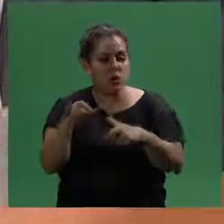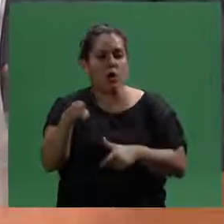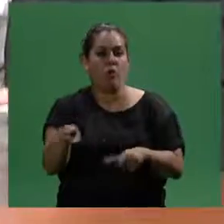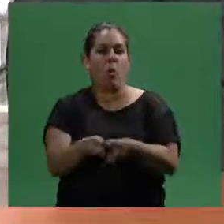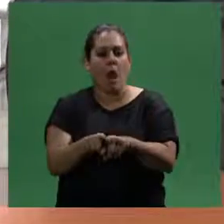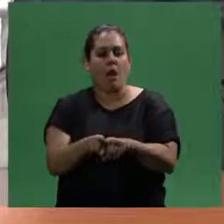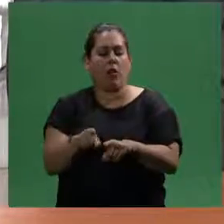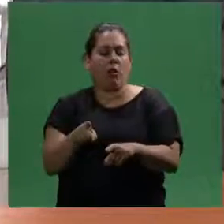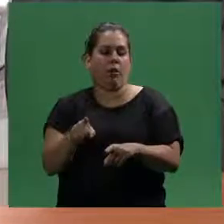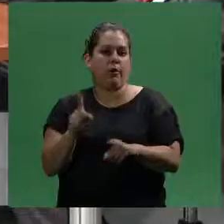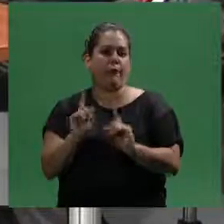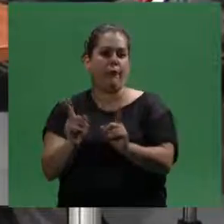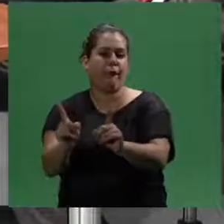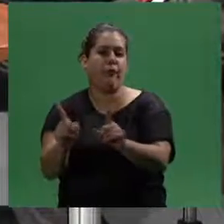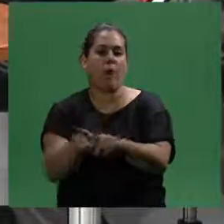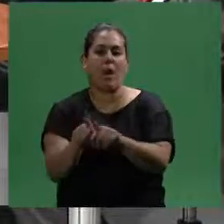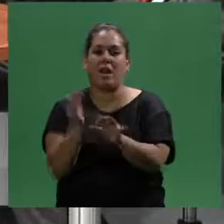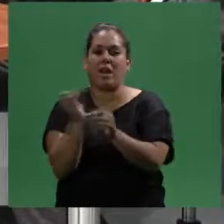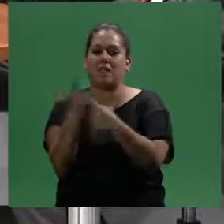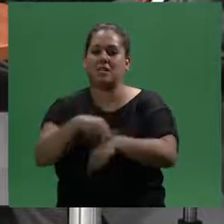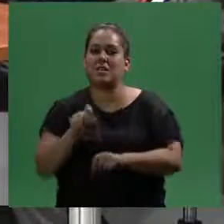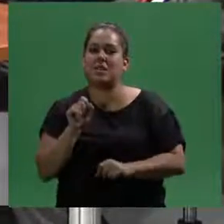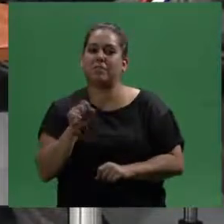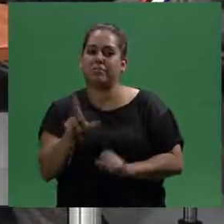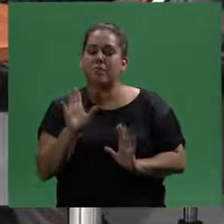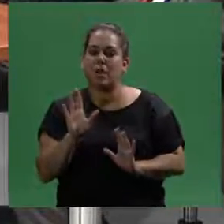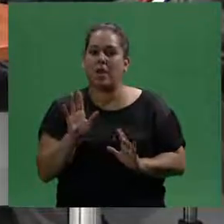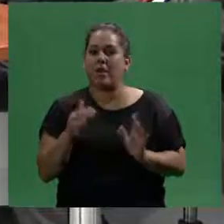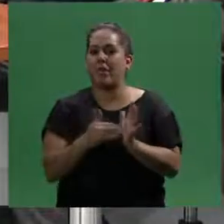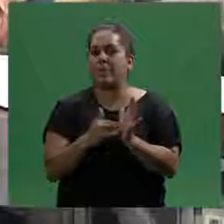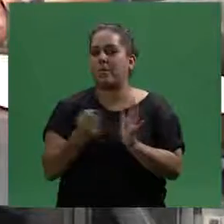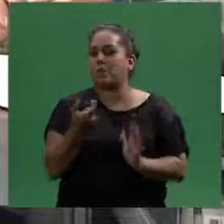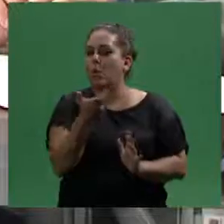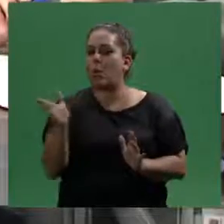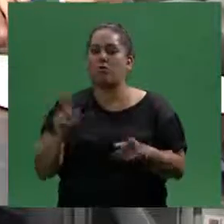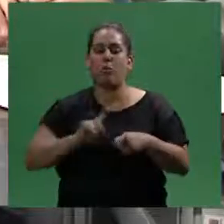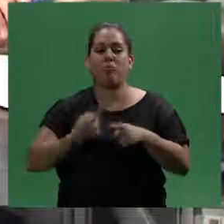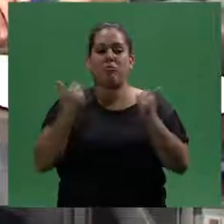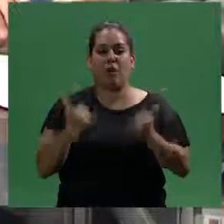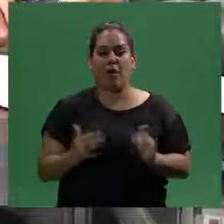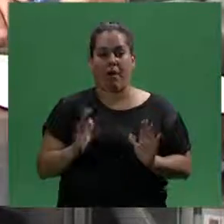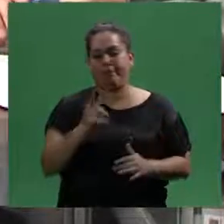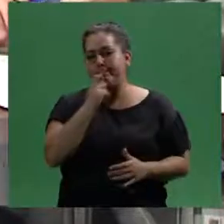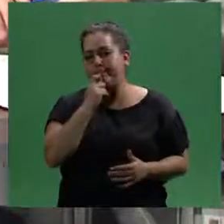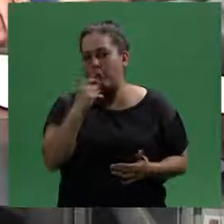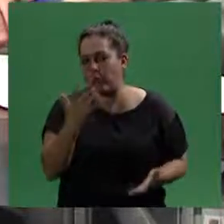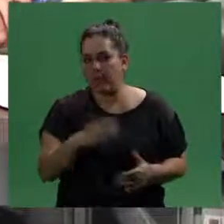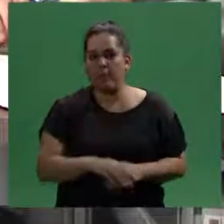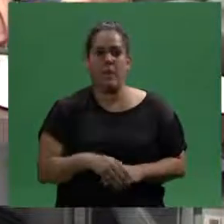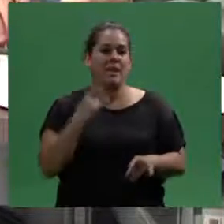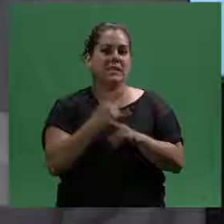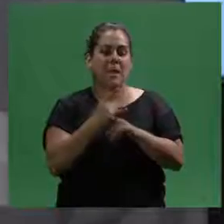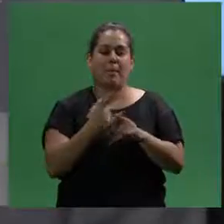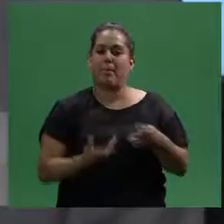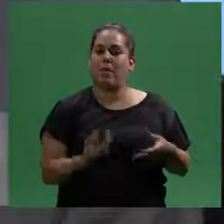de mantener la misma característica que tiene el cuerpo en cuanto a su proporcionalidad política. En el caso de